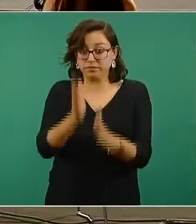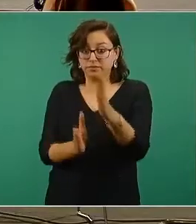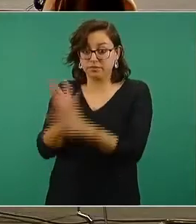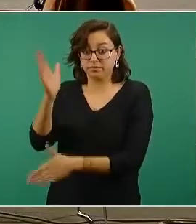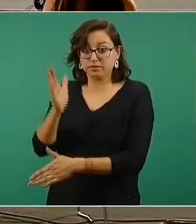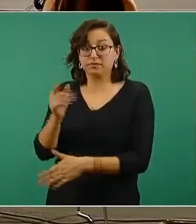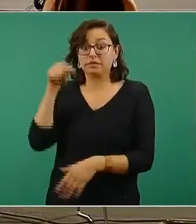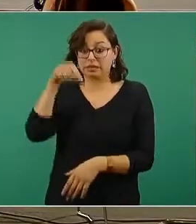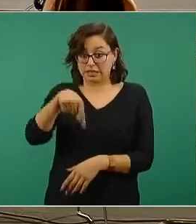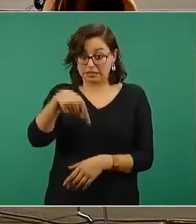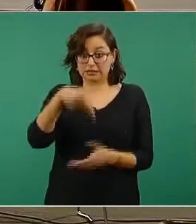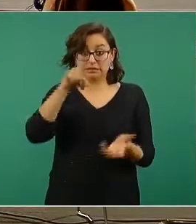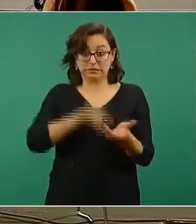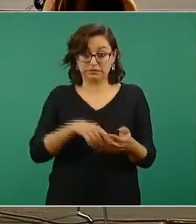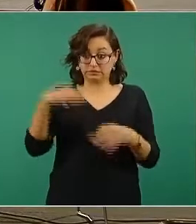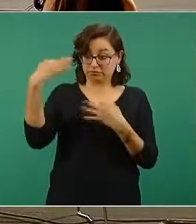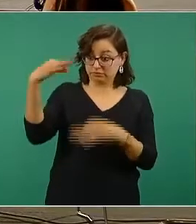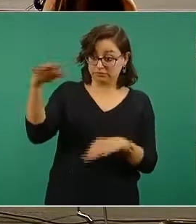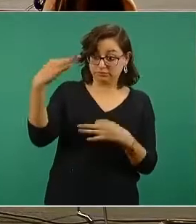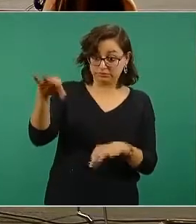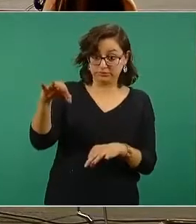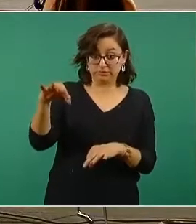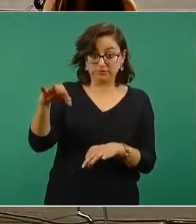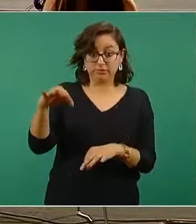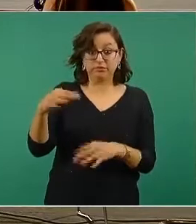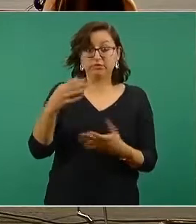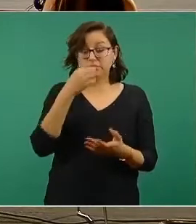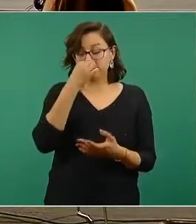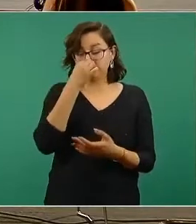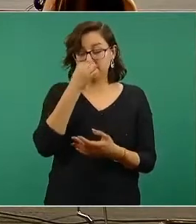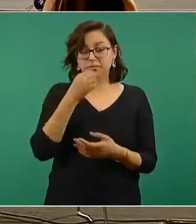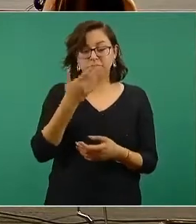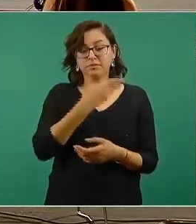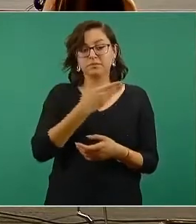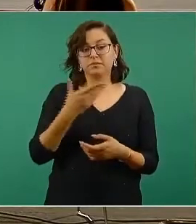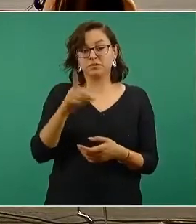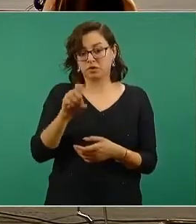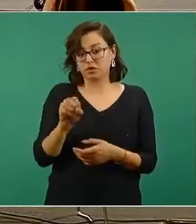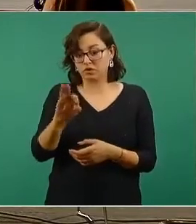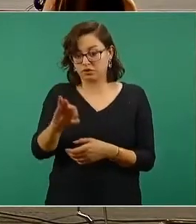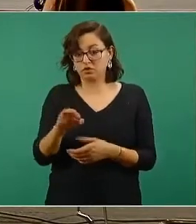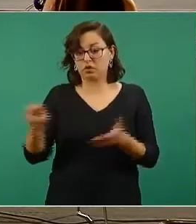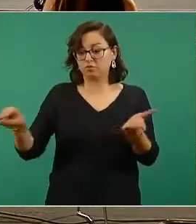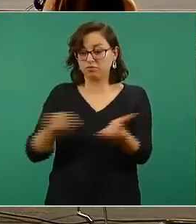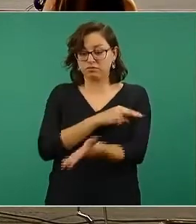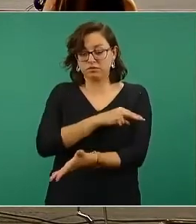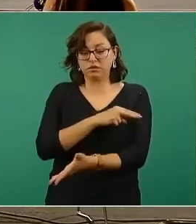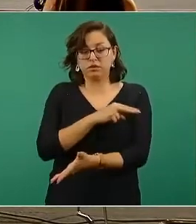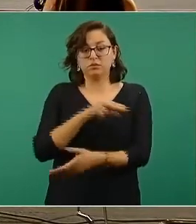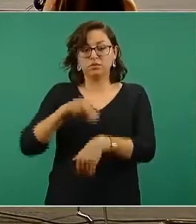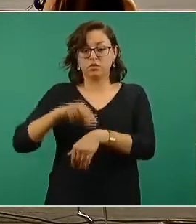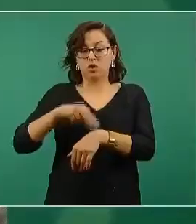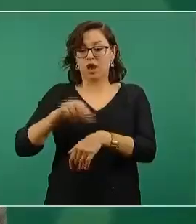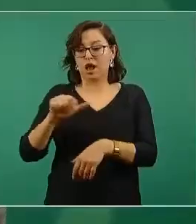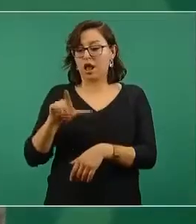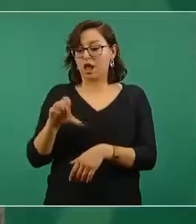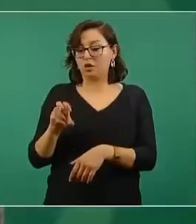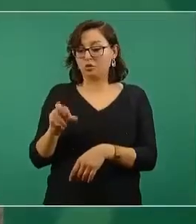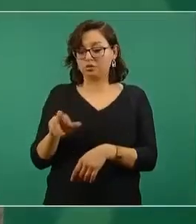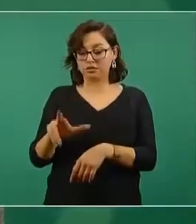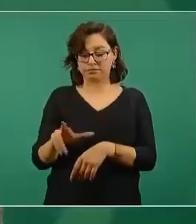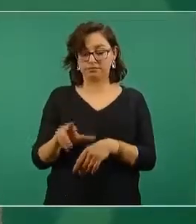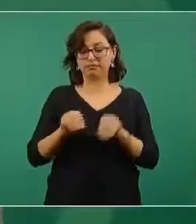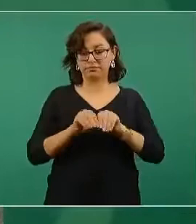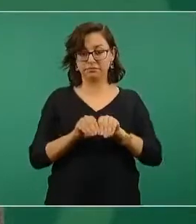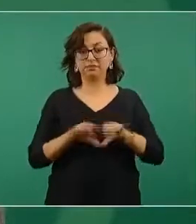ese decreto secretarial, que lo firmó el doctor Alcocer, y está publicado en el Diario Oficial de la Federación, se menciona que